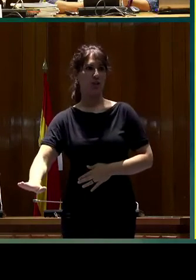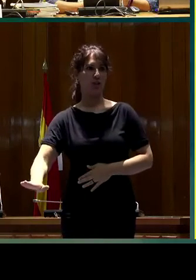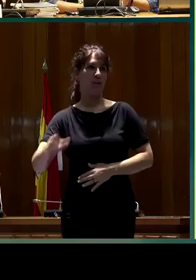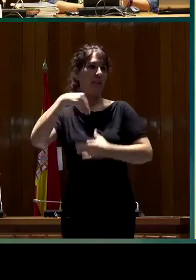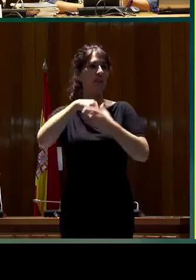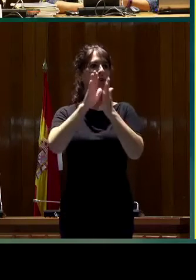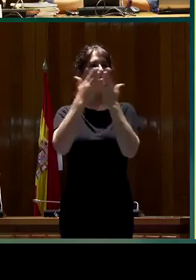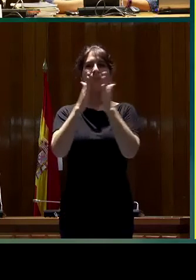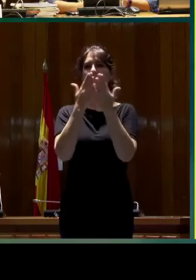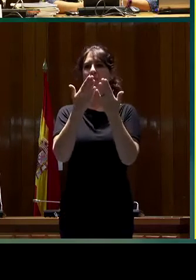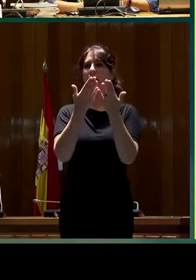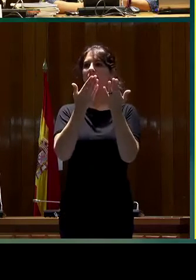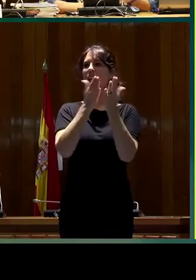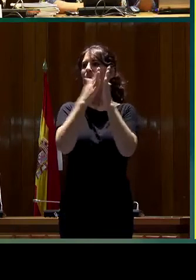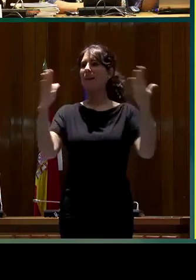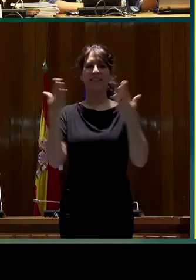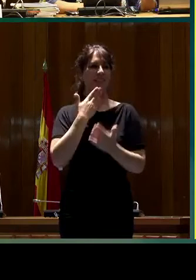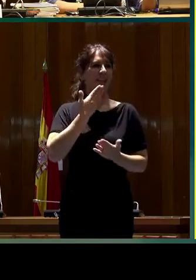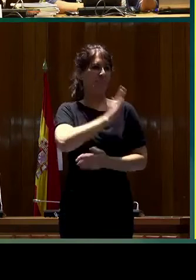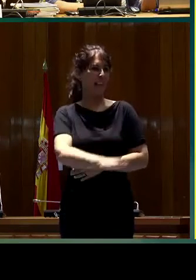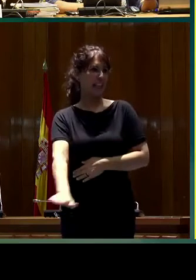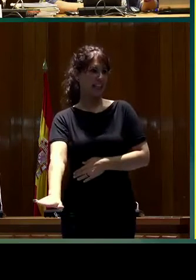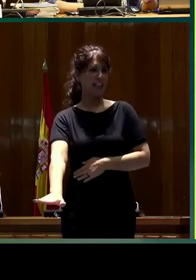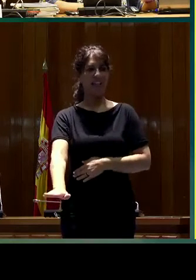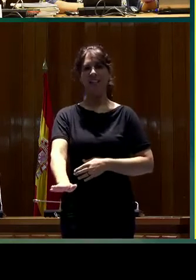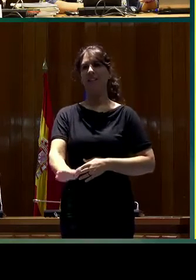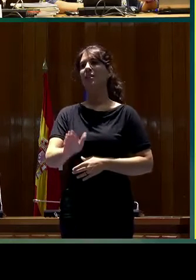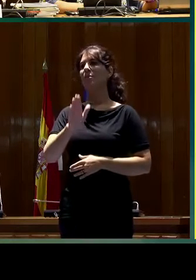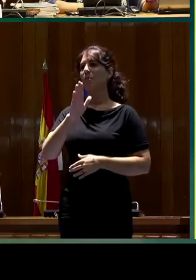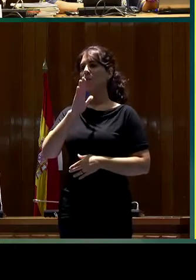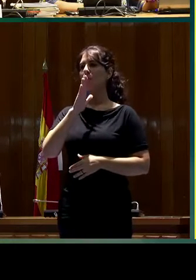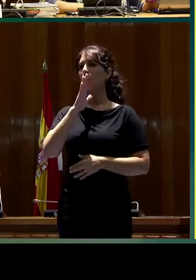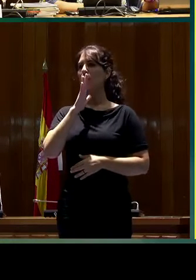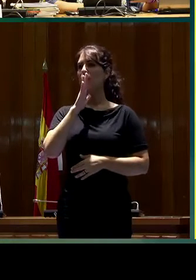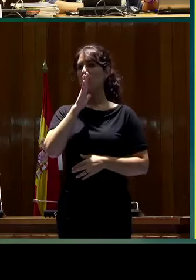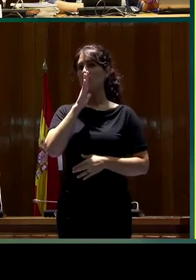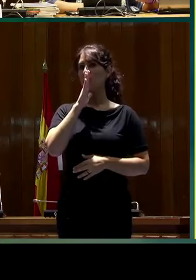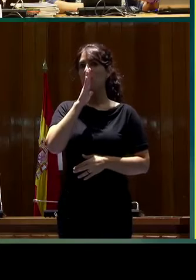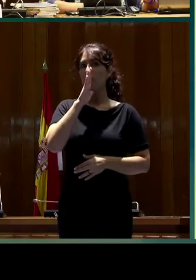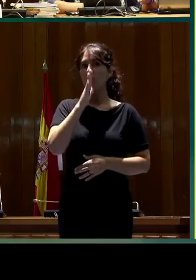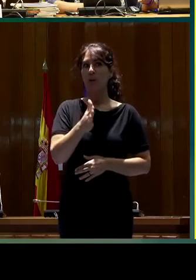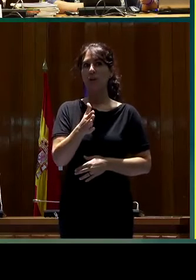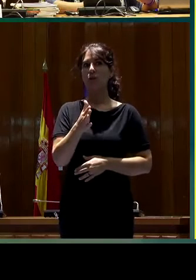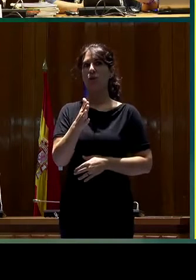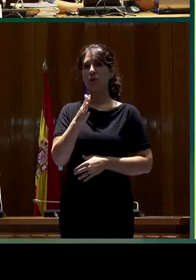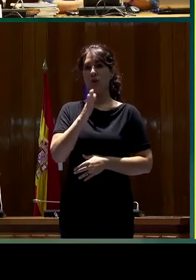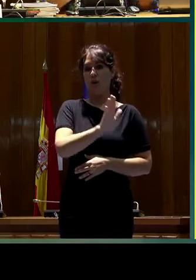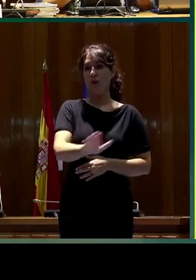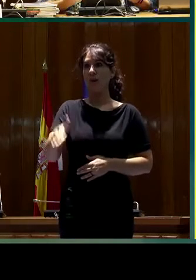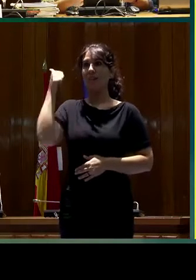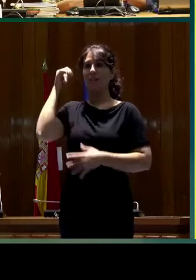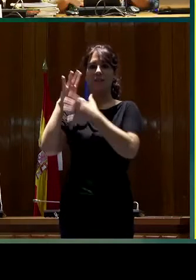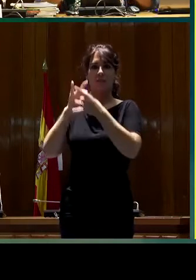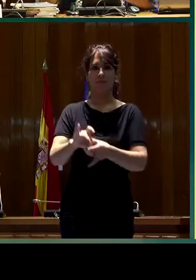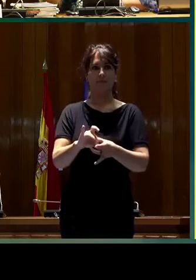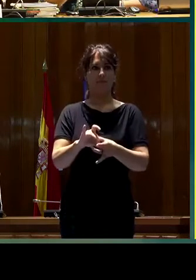infantiles y también centraré gran parte de la comunicación en este público, porque también